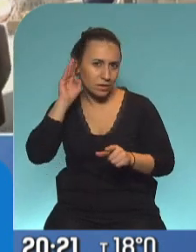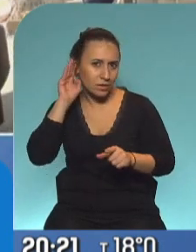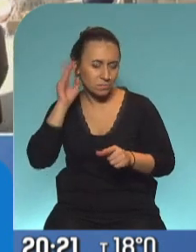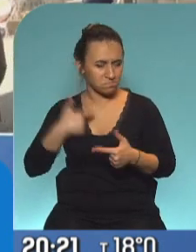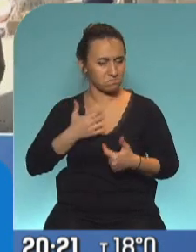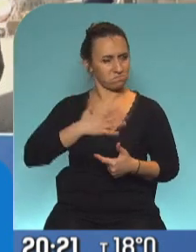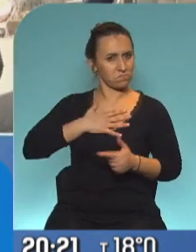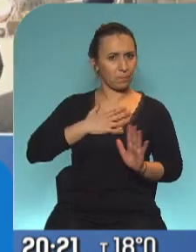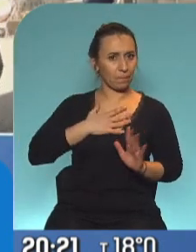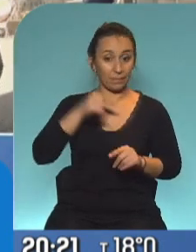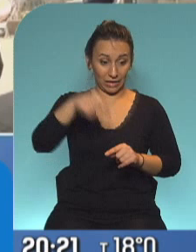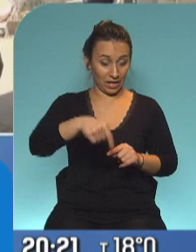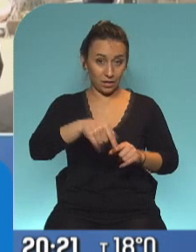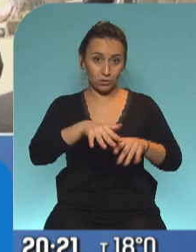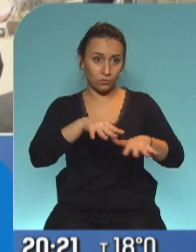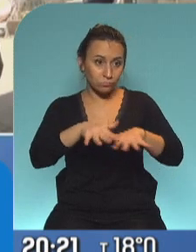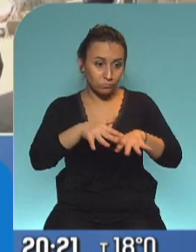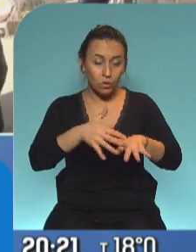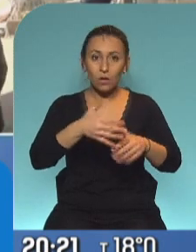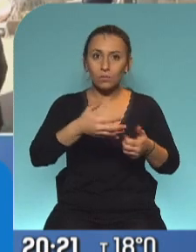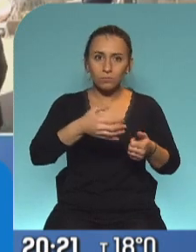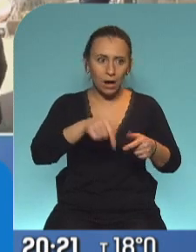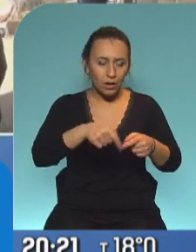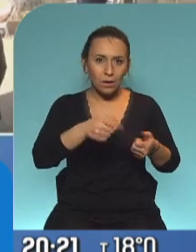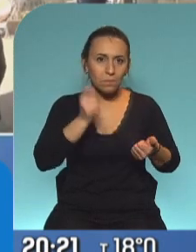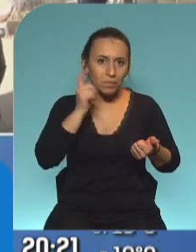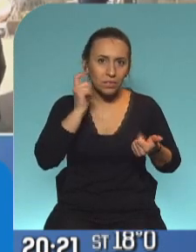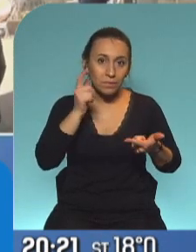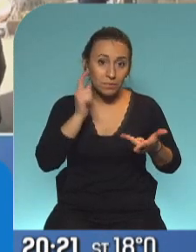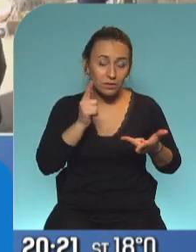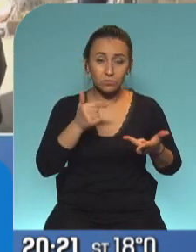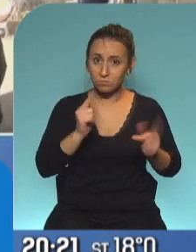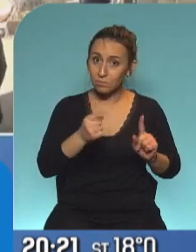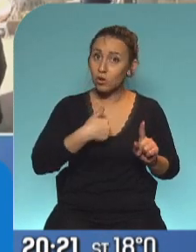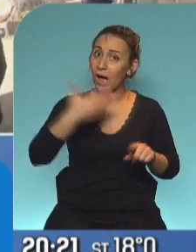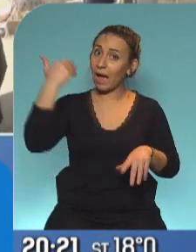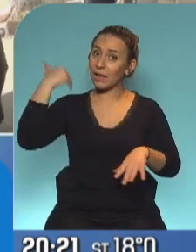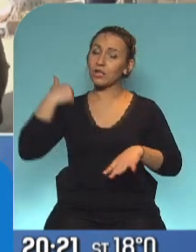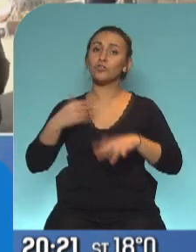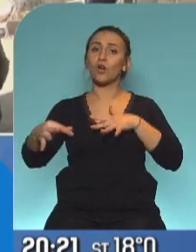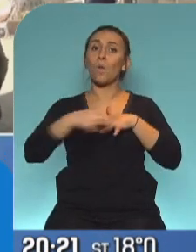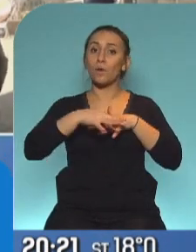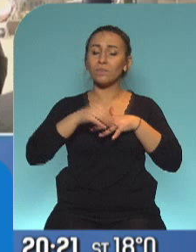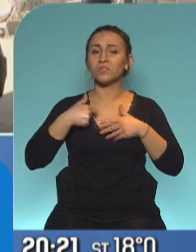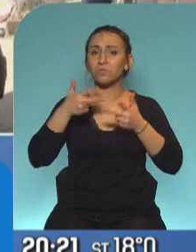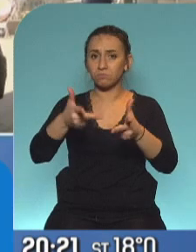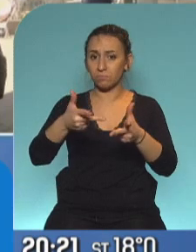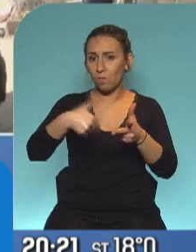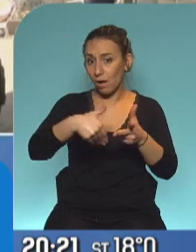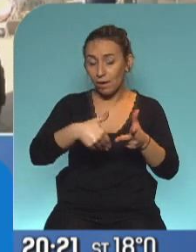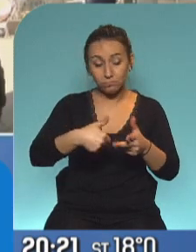están ocurriendo son cosas que me comprometí a hacer cuando asumí. Porque como siempre digo, para mí la